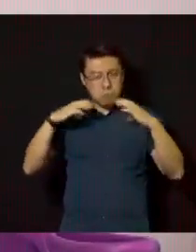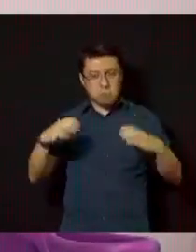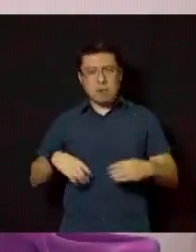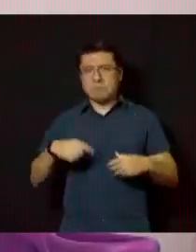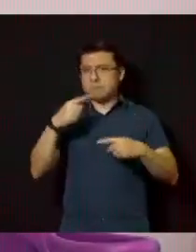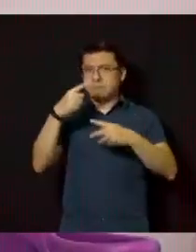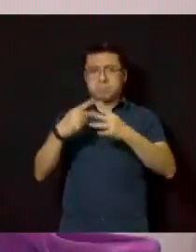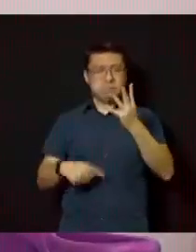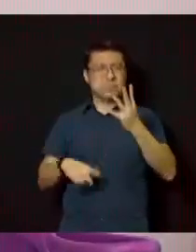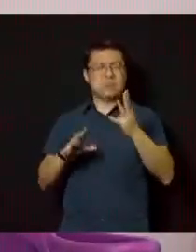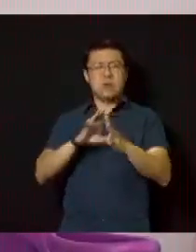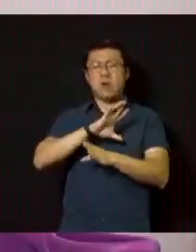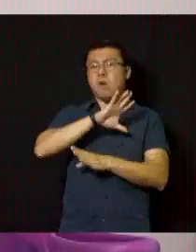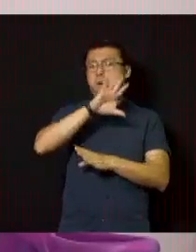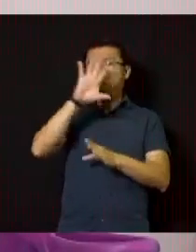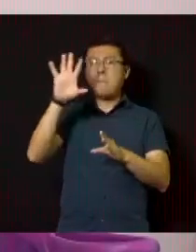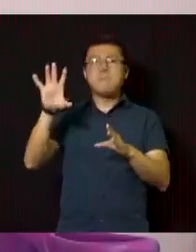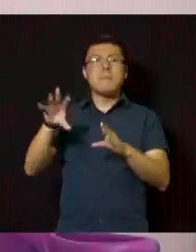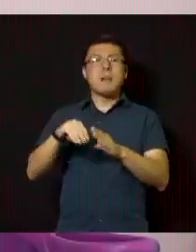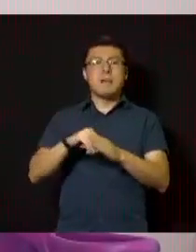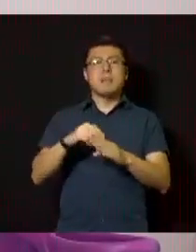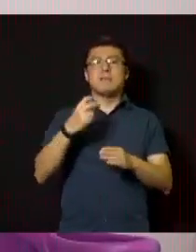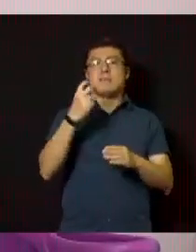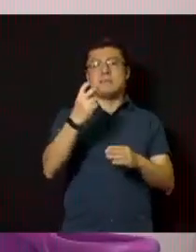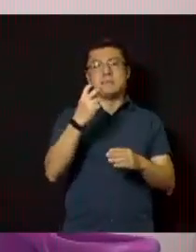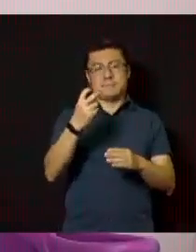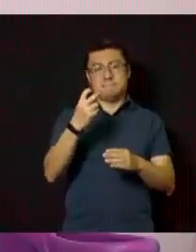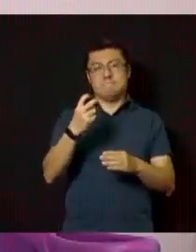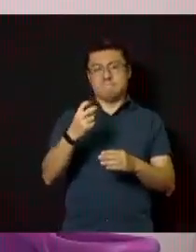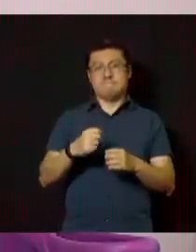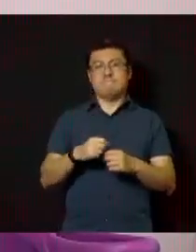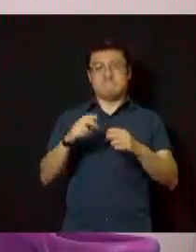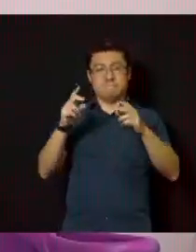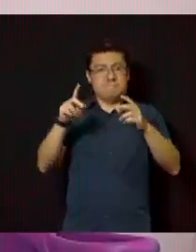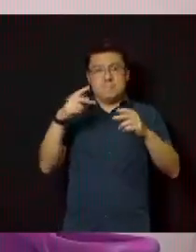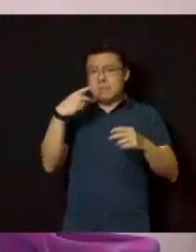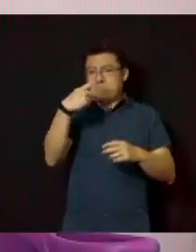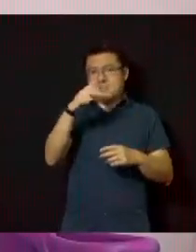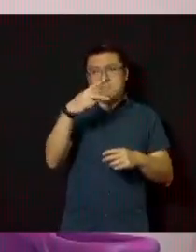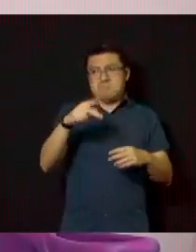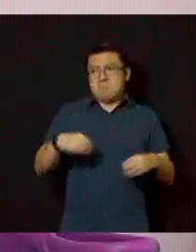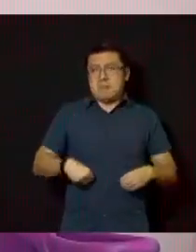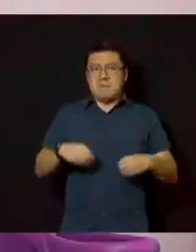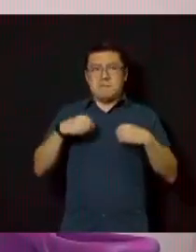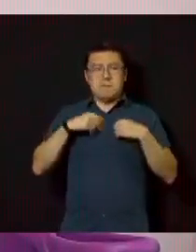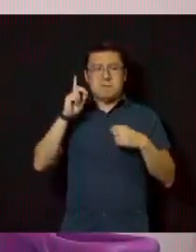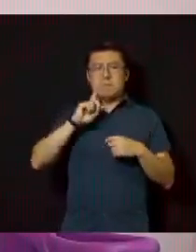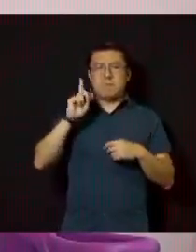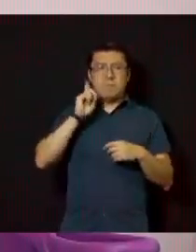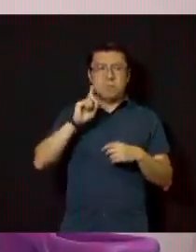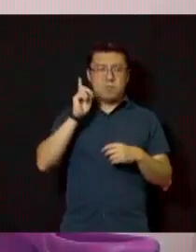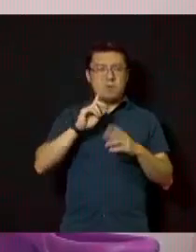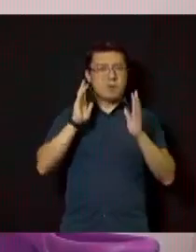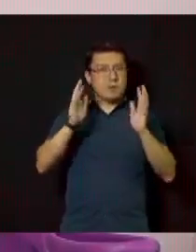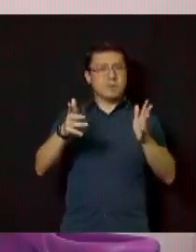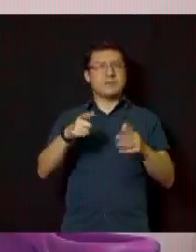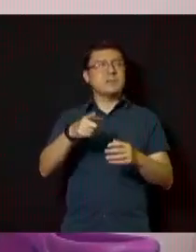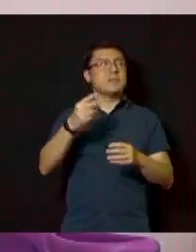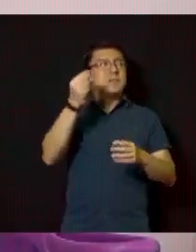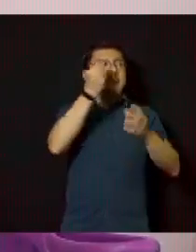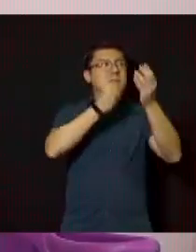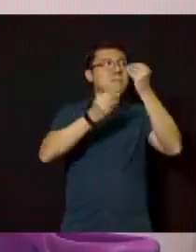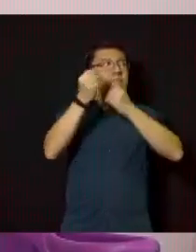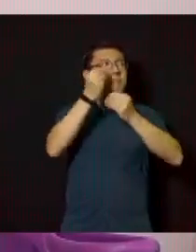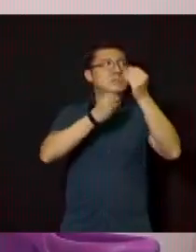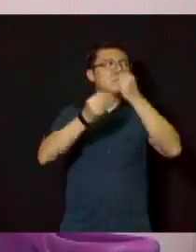decirte algo, todo esto hace parte de la vida. Utilizamos la cosmética, entendiendo la cosmética no